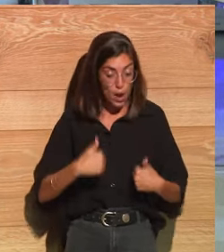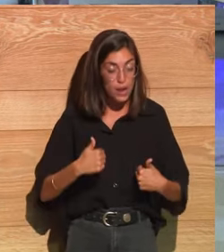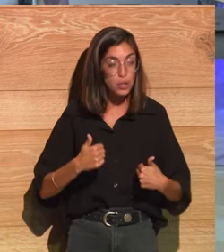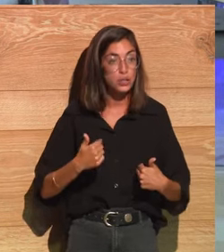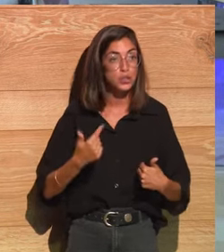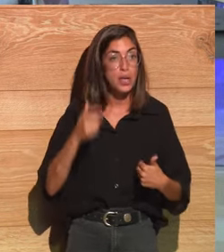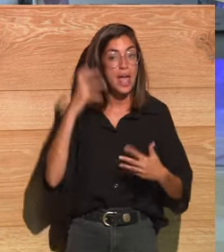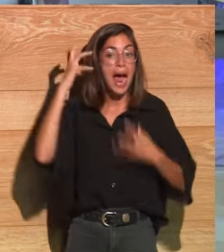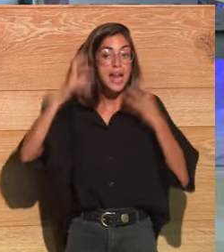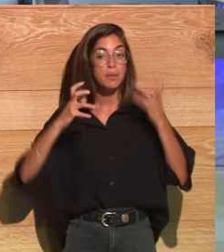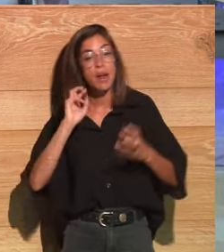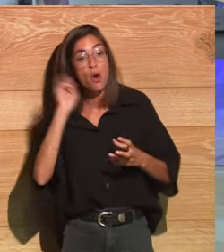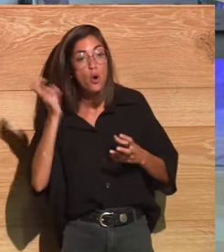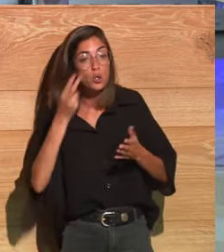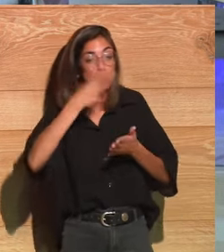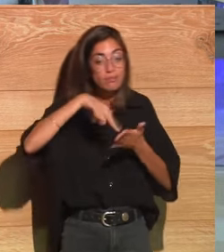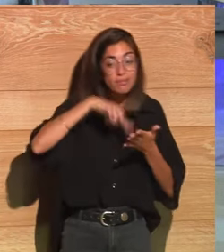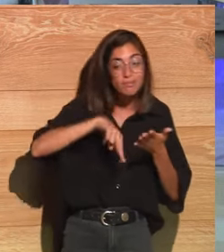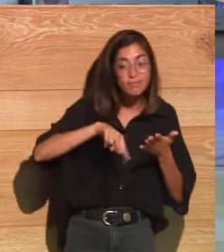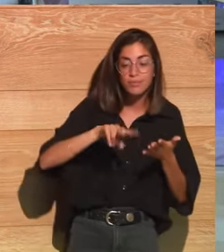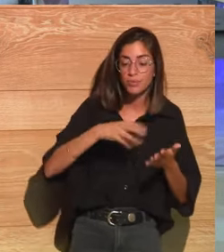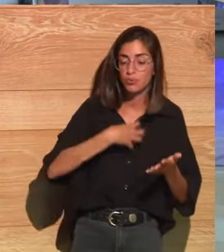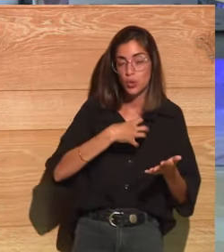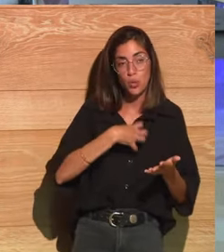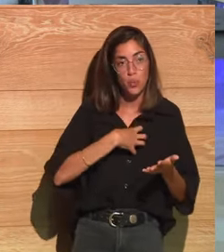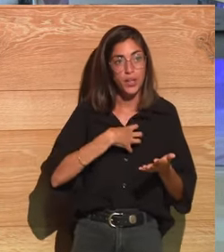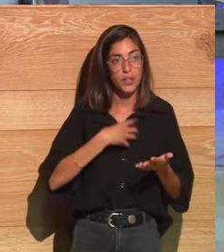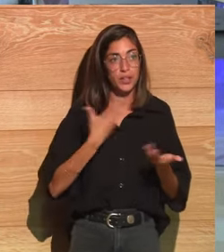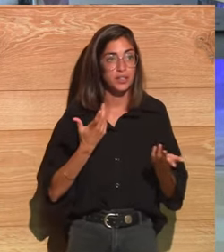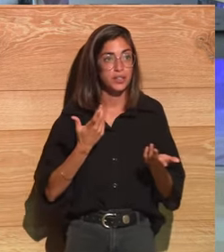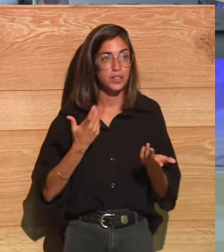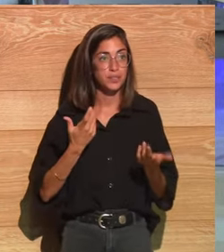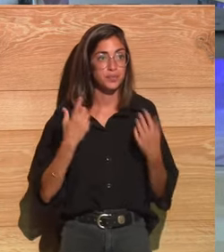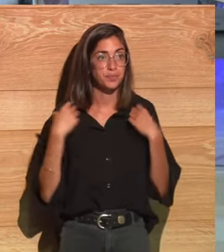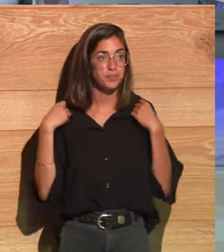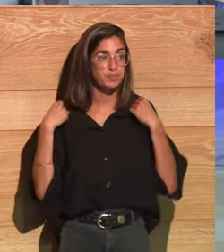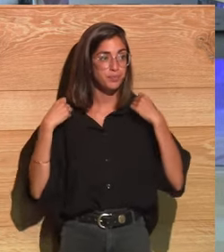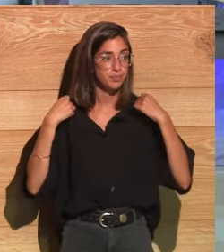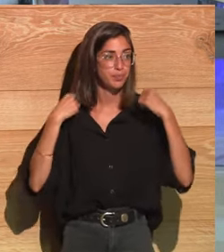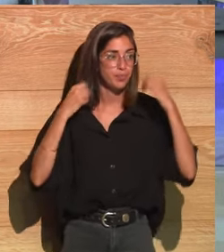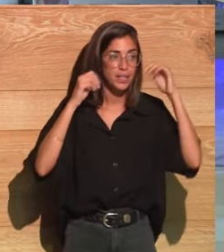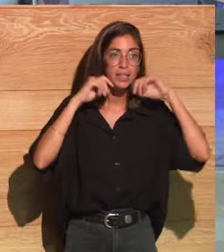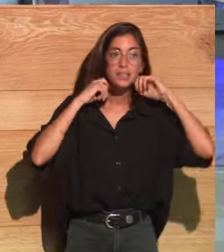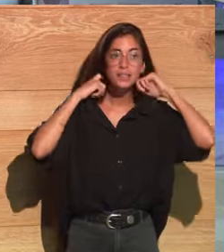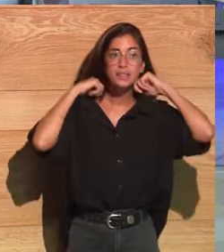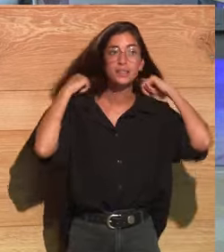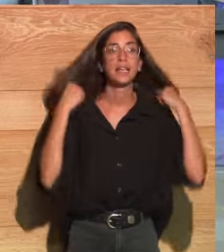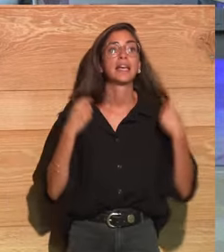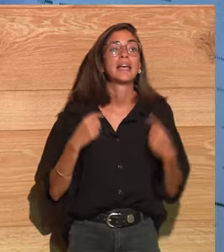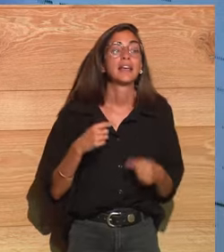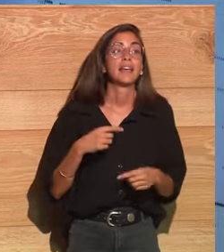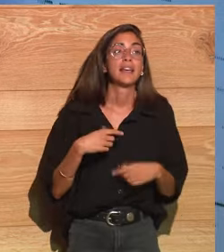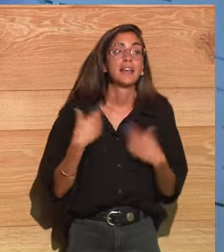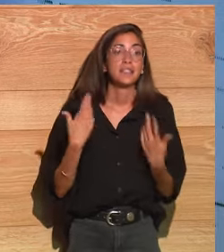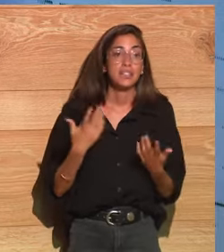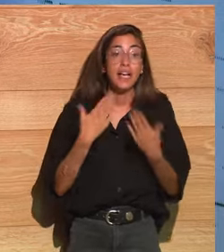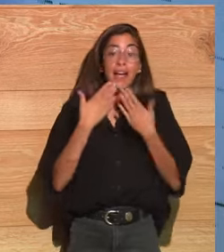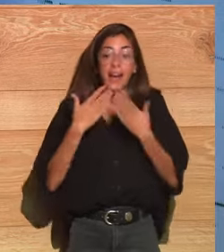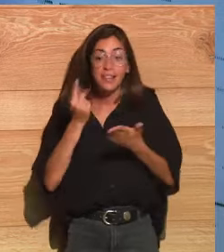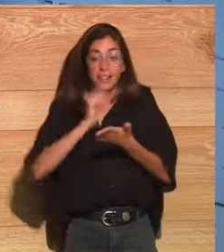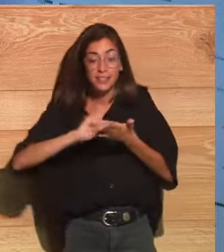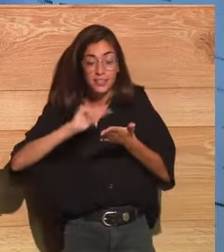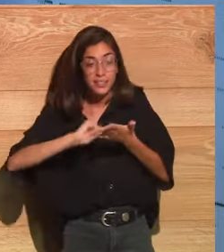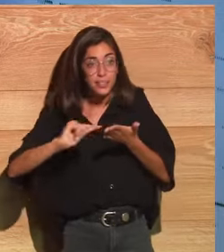ningún otro animal que sea capaz de viajar en el tiempo y reproducir, volver a hacer hablar a alguien que no está. Es el único animal que a través de la palabra escrita